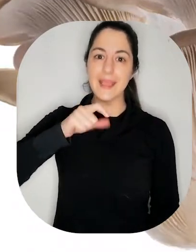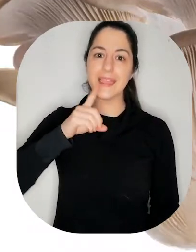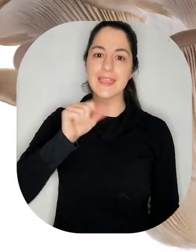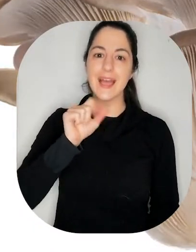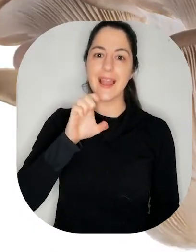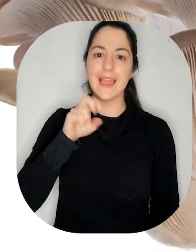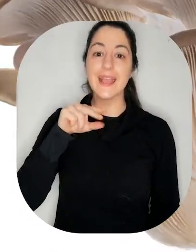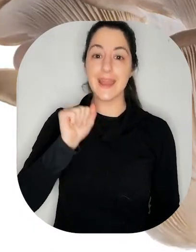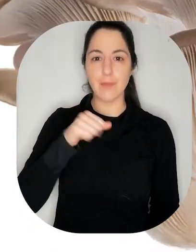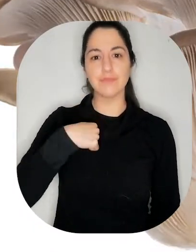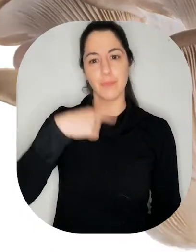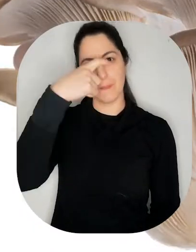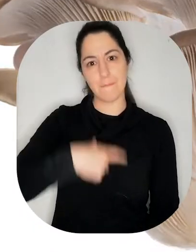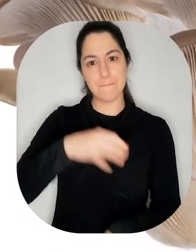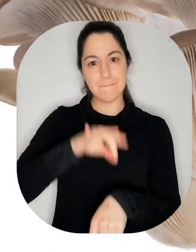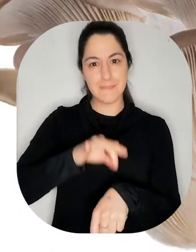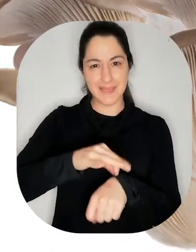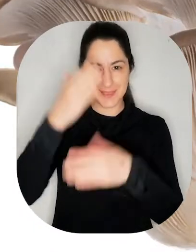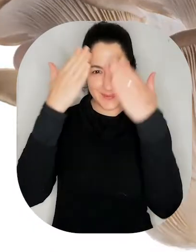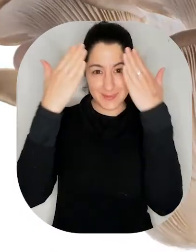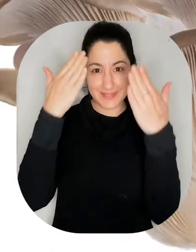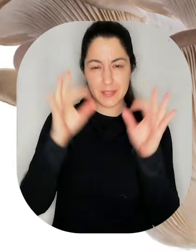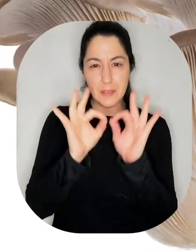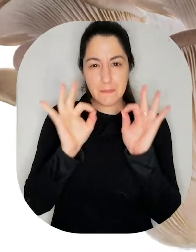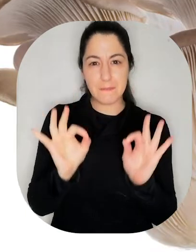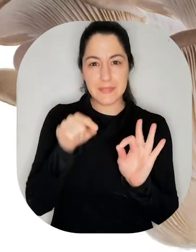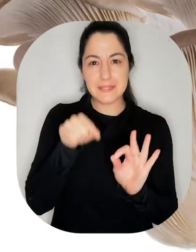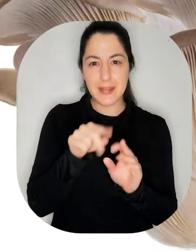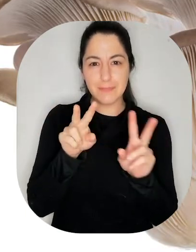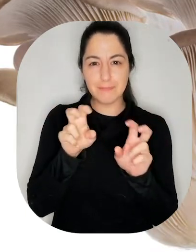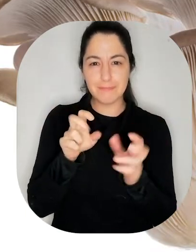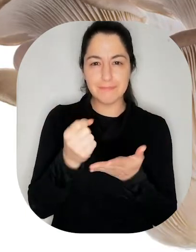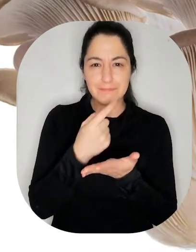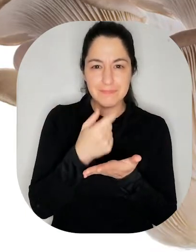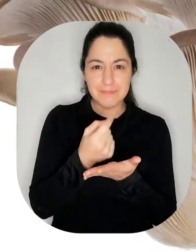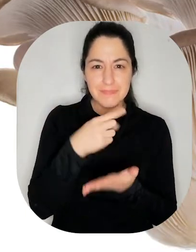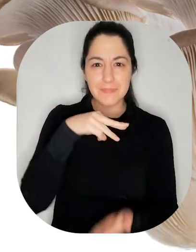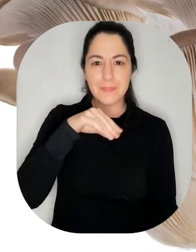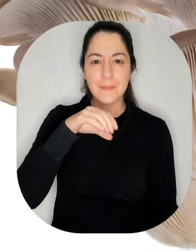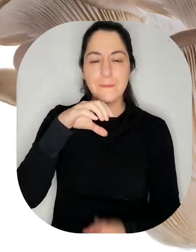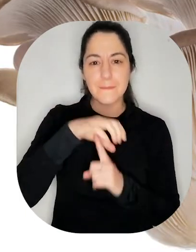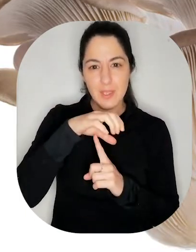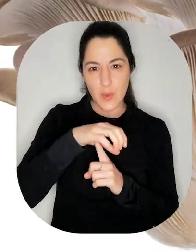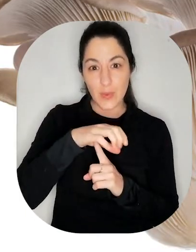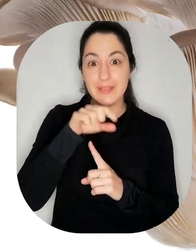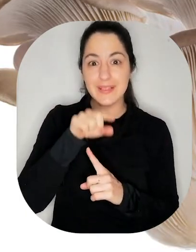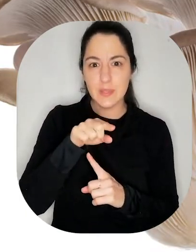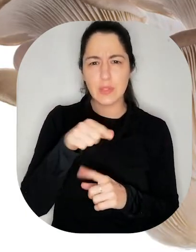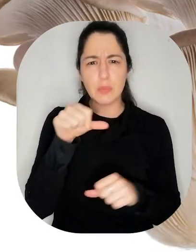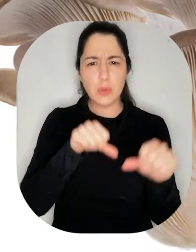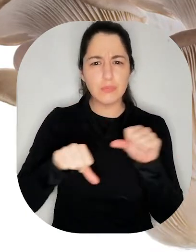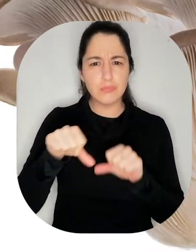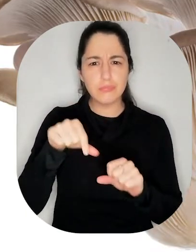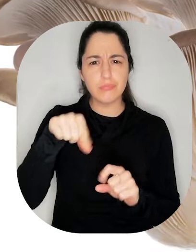Hola, mi nombre es Magdalena Sanfuentes, soy médico psiquiatra, especialista en nutracéutica, y vamos a conversar en esta sesión de